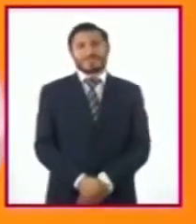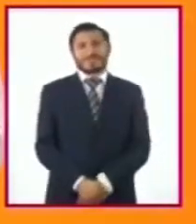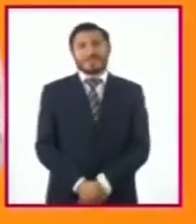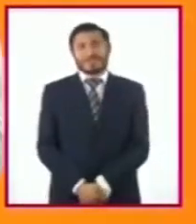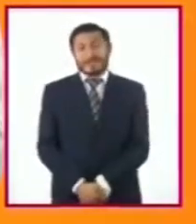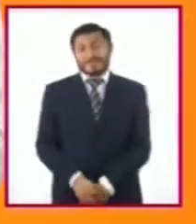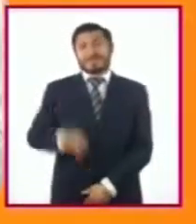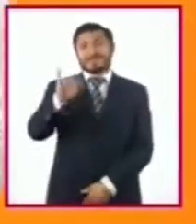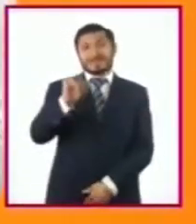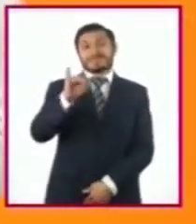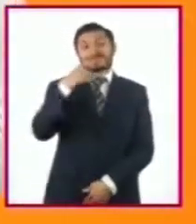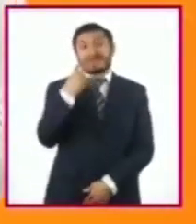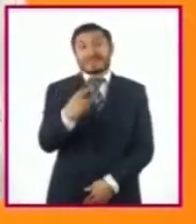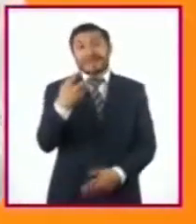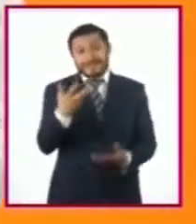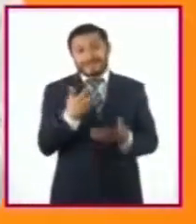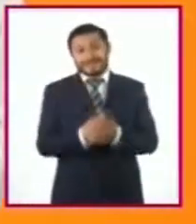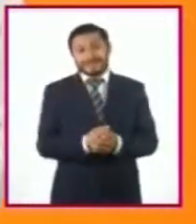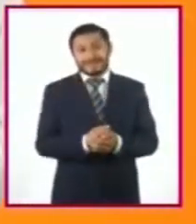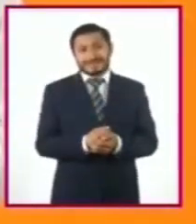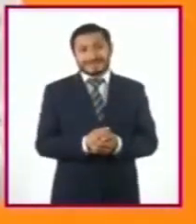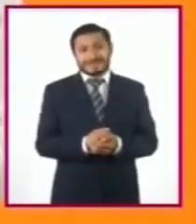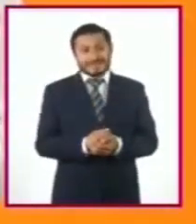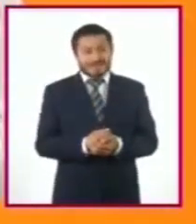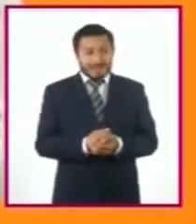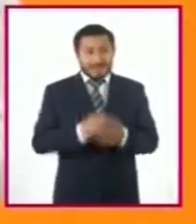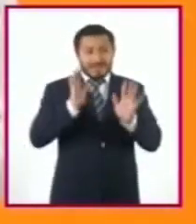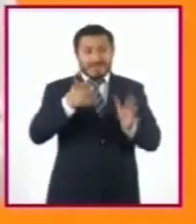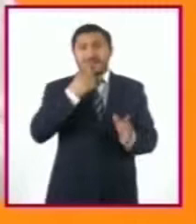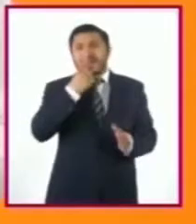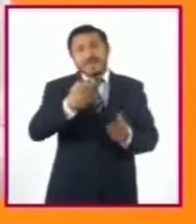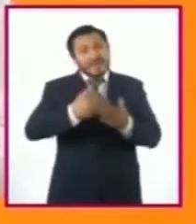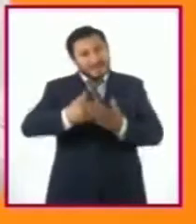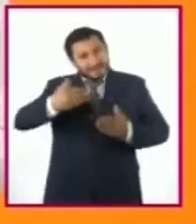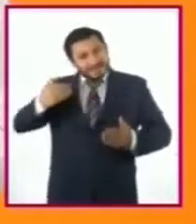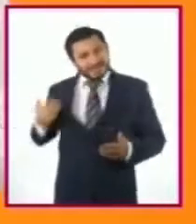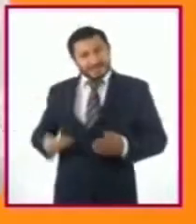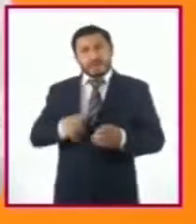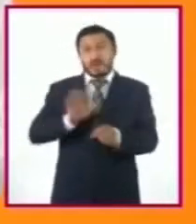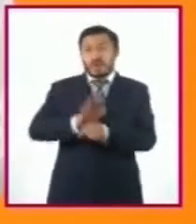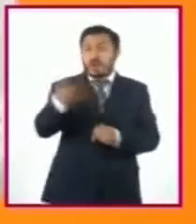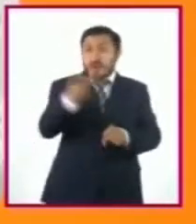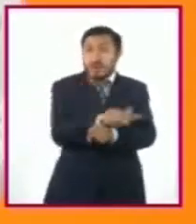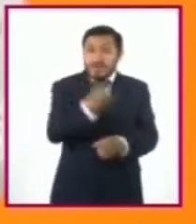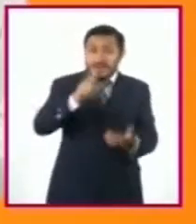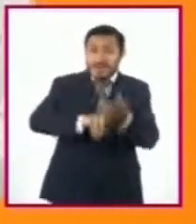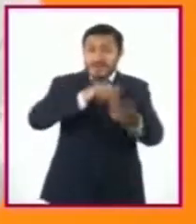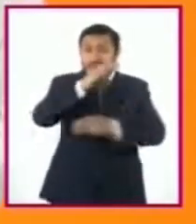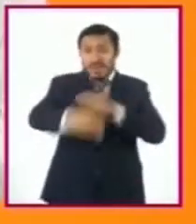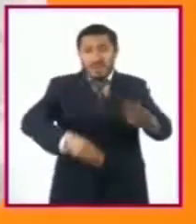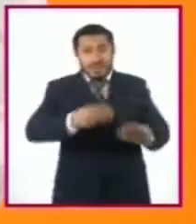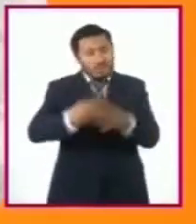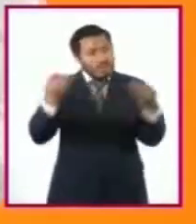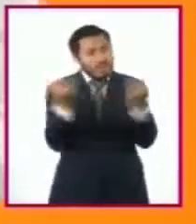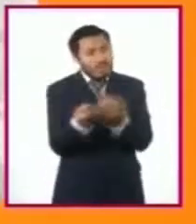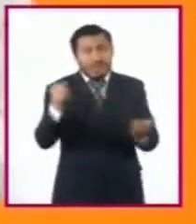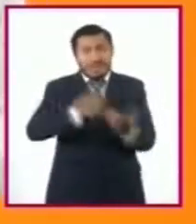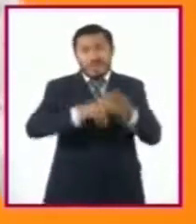Sí, esto es así. Como hemos dicho anteriormente, lo que pasa en el mundo afecta lo que sucede en el